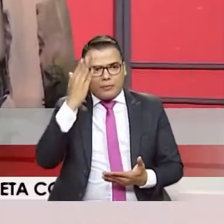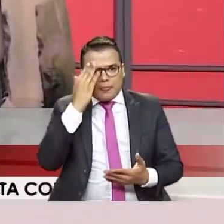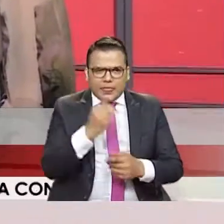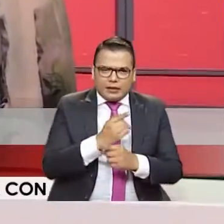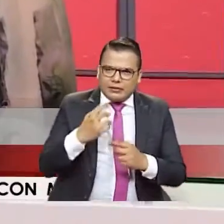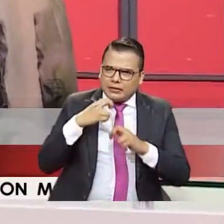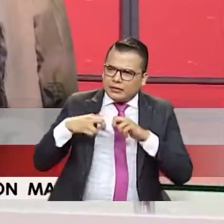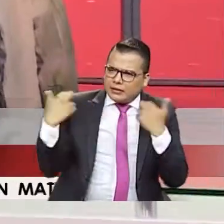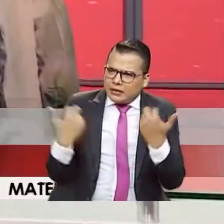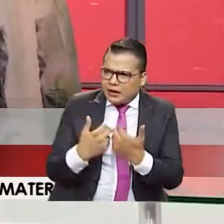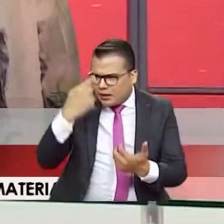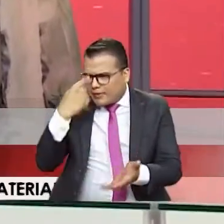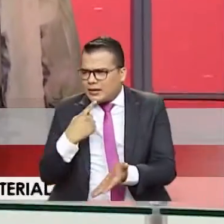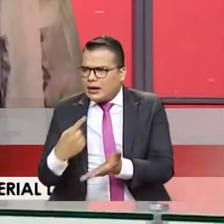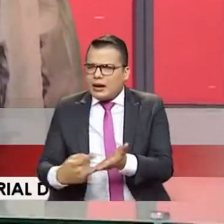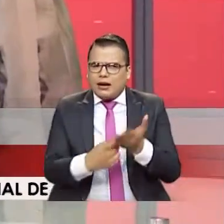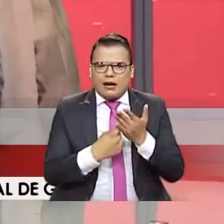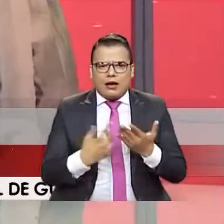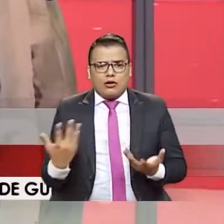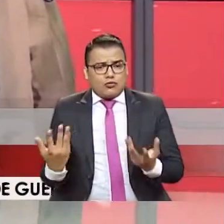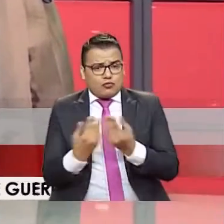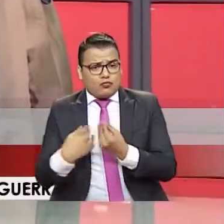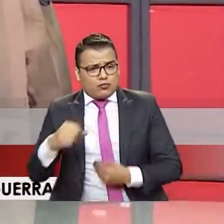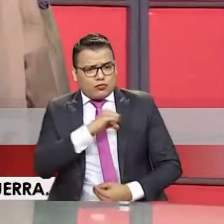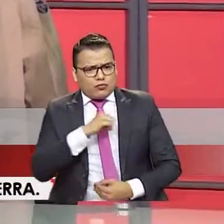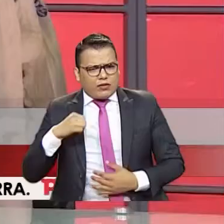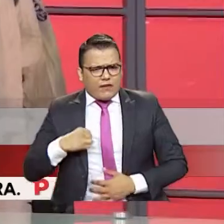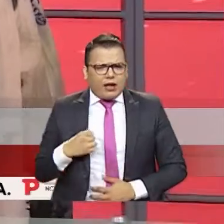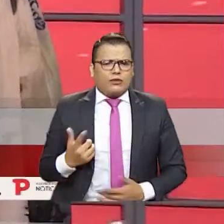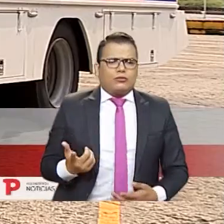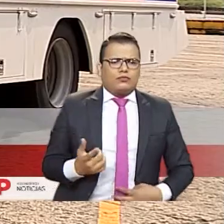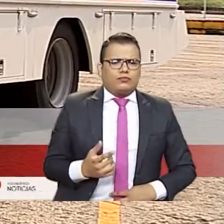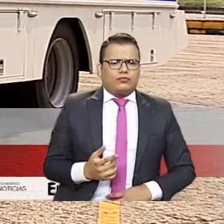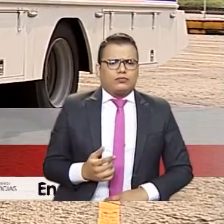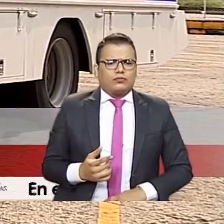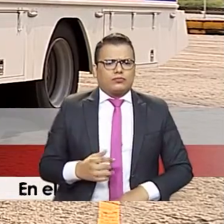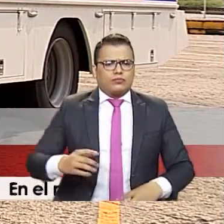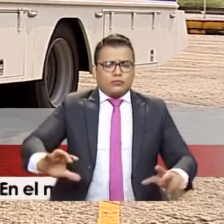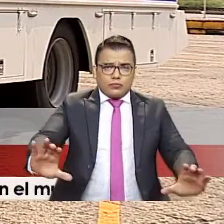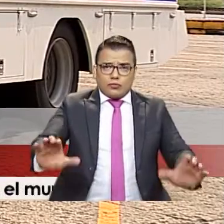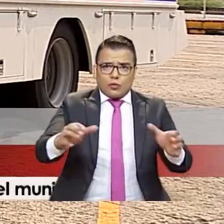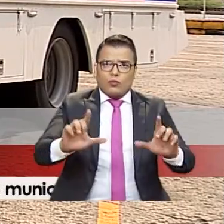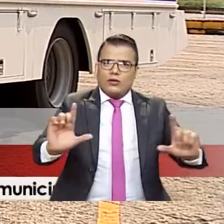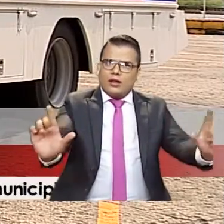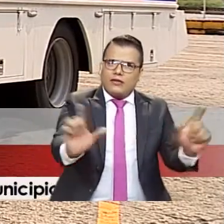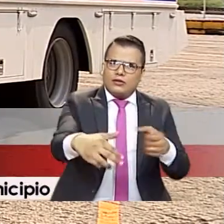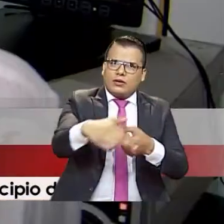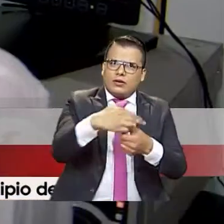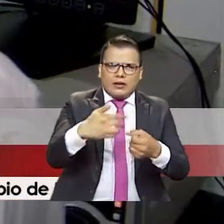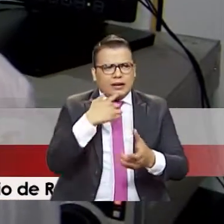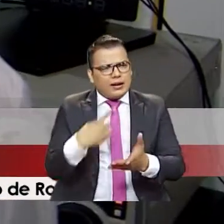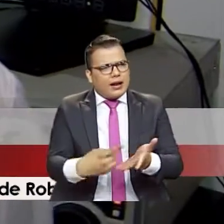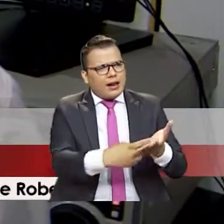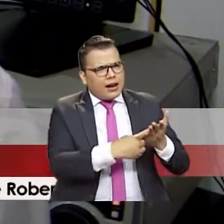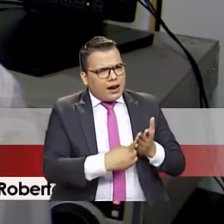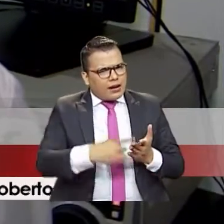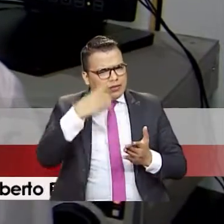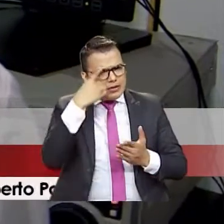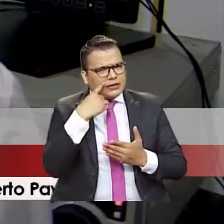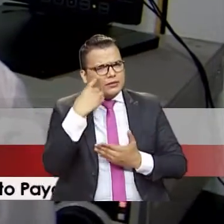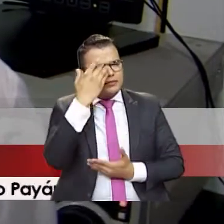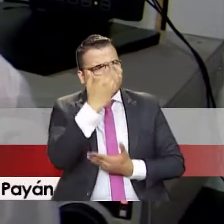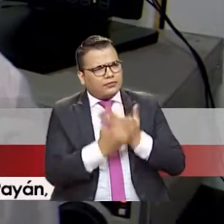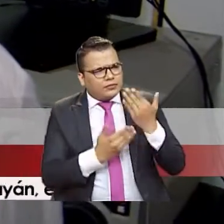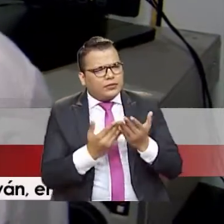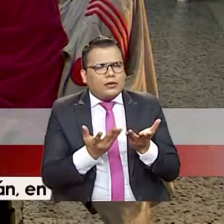desde el principio con el sector privado con los canales regionales nos sentamos a mirar bueno